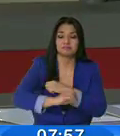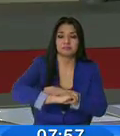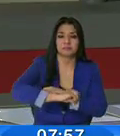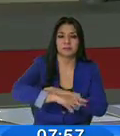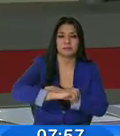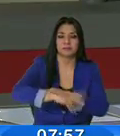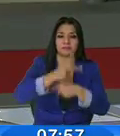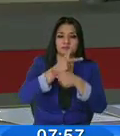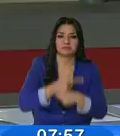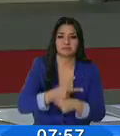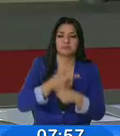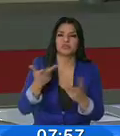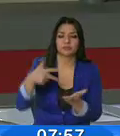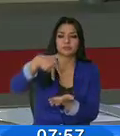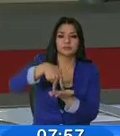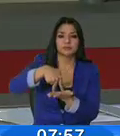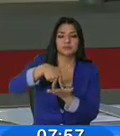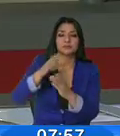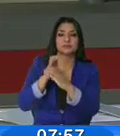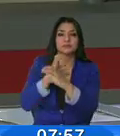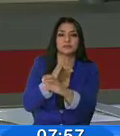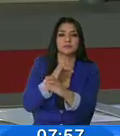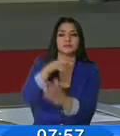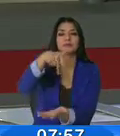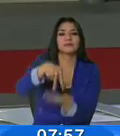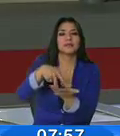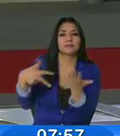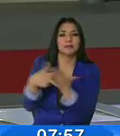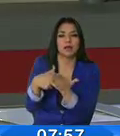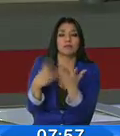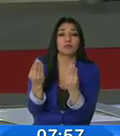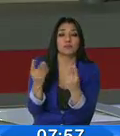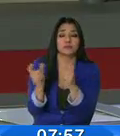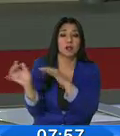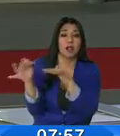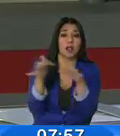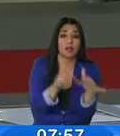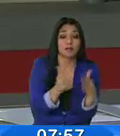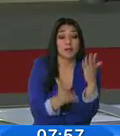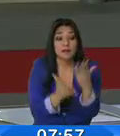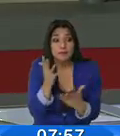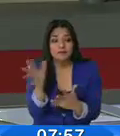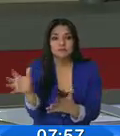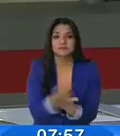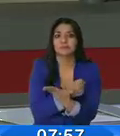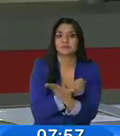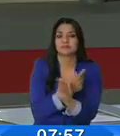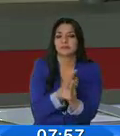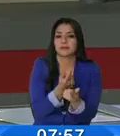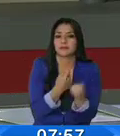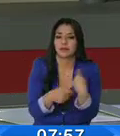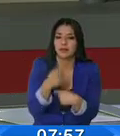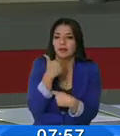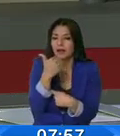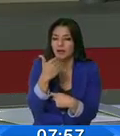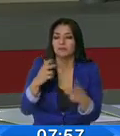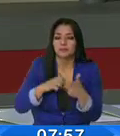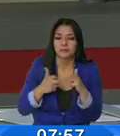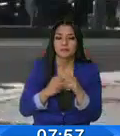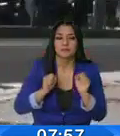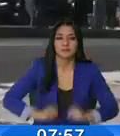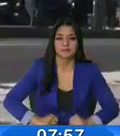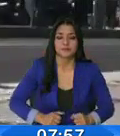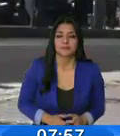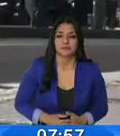en terminales terrestres, esto por la afluencia de personas que podrían ser vulnerables a esta problemática. Veamos.